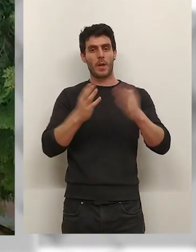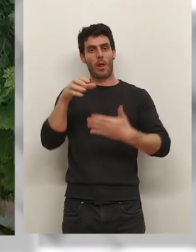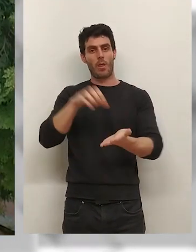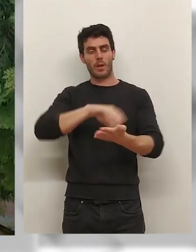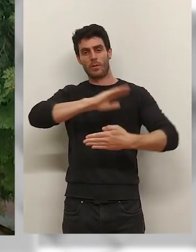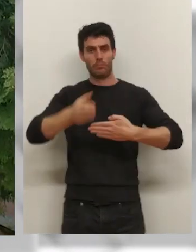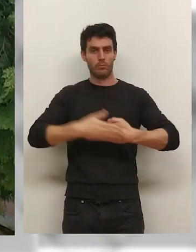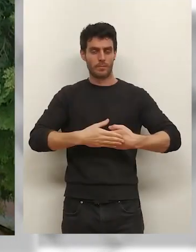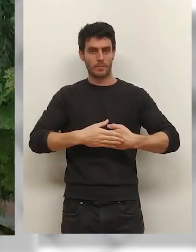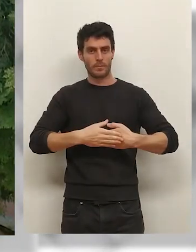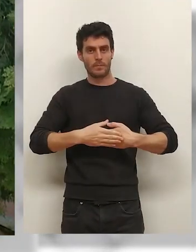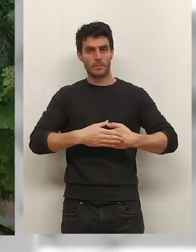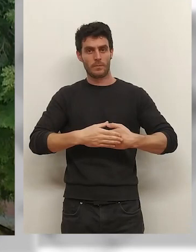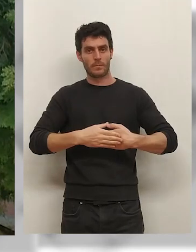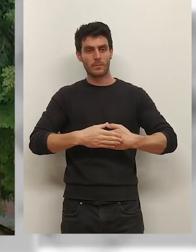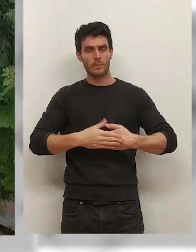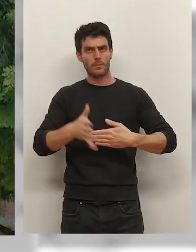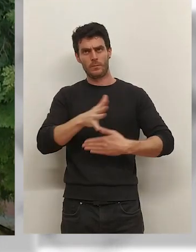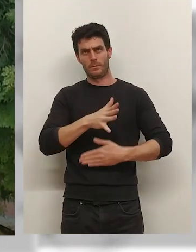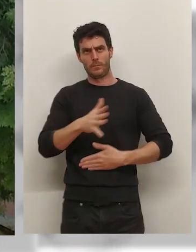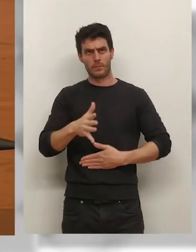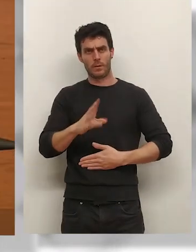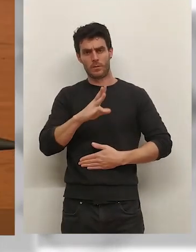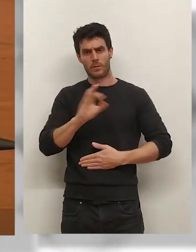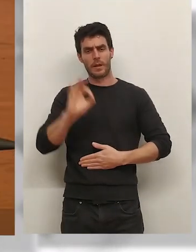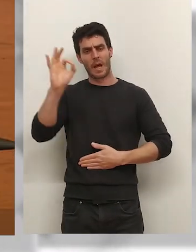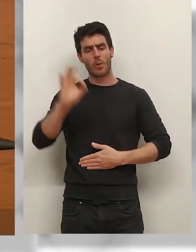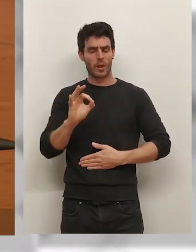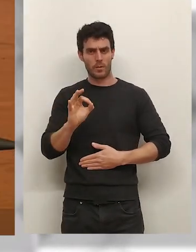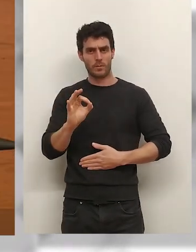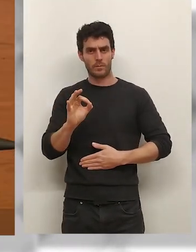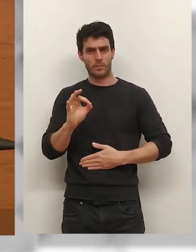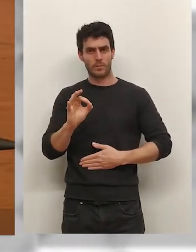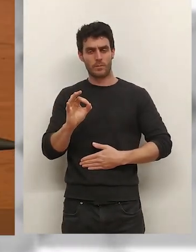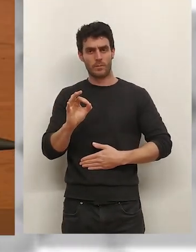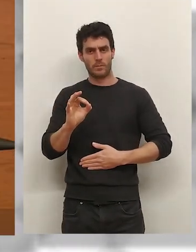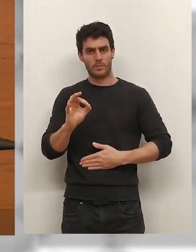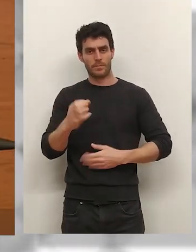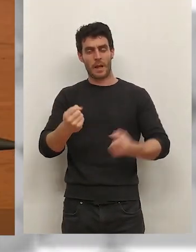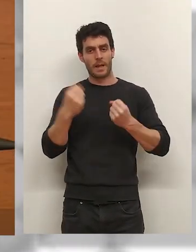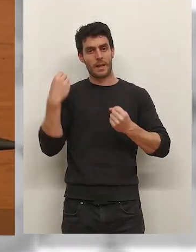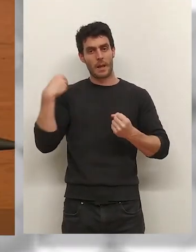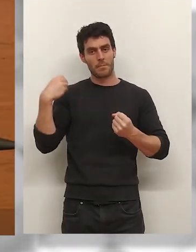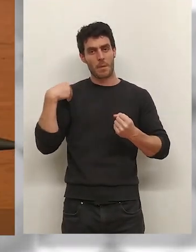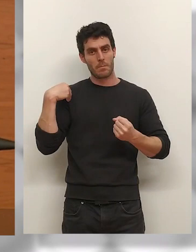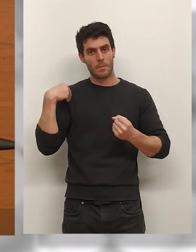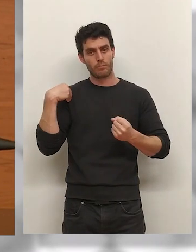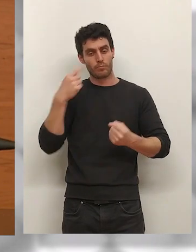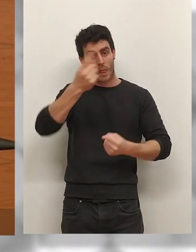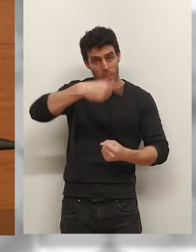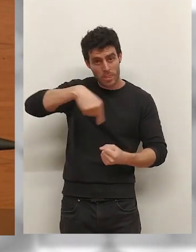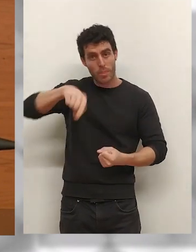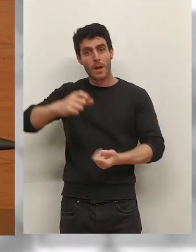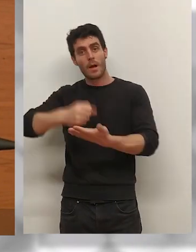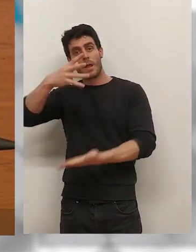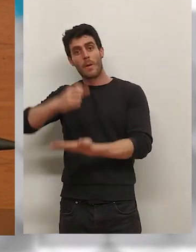los centros no están abiertos, que equivale aproximadamente a un 30% del total, será derivada a